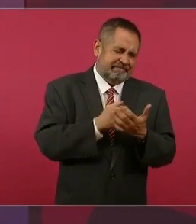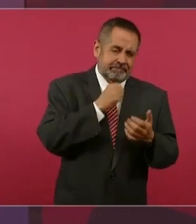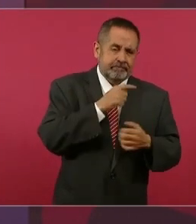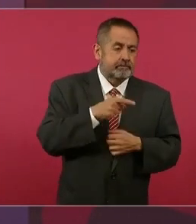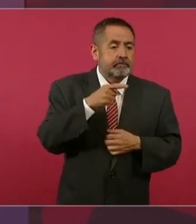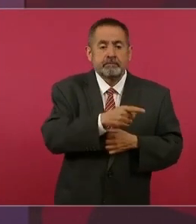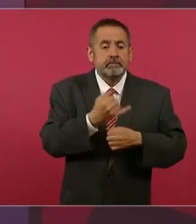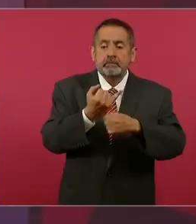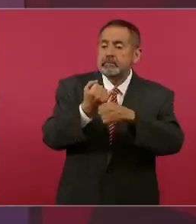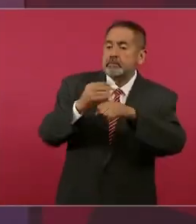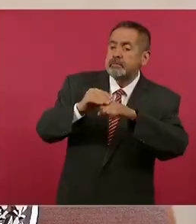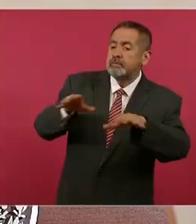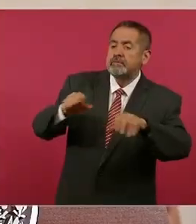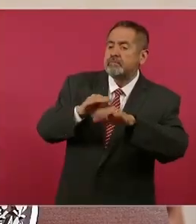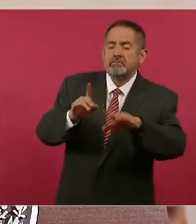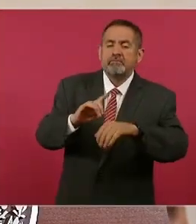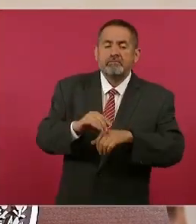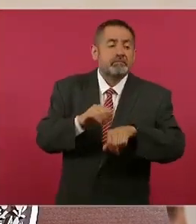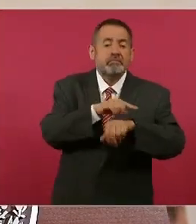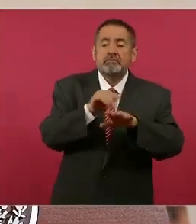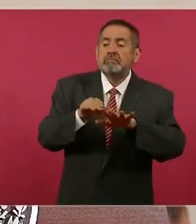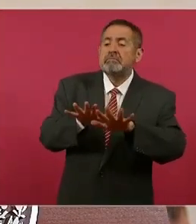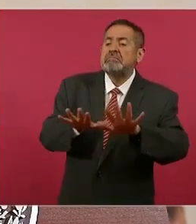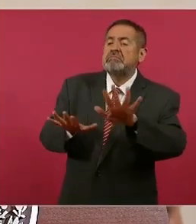no informan, manipulan.